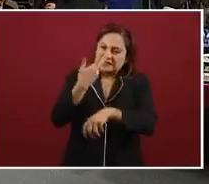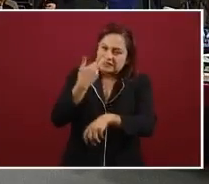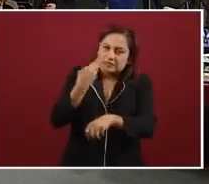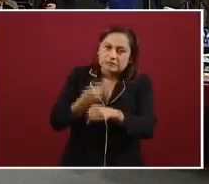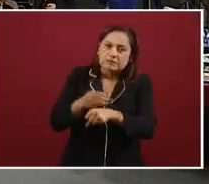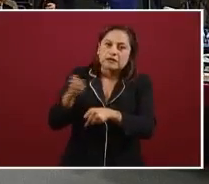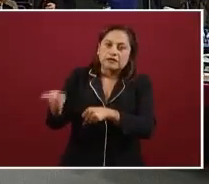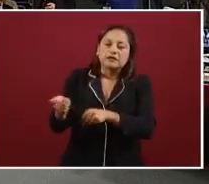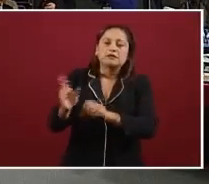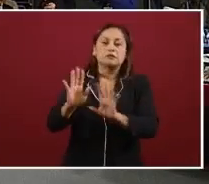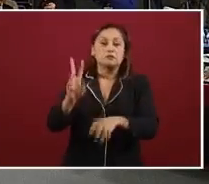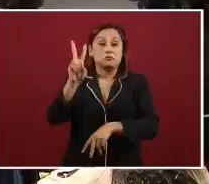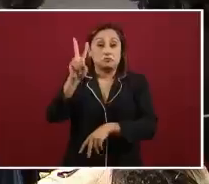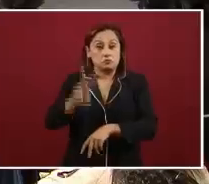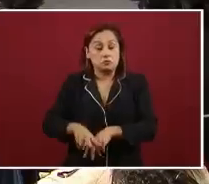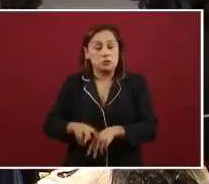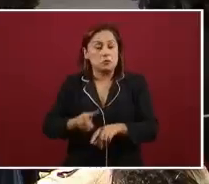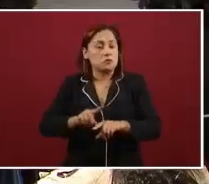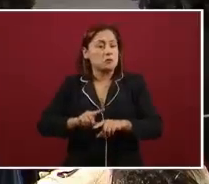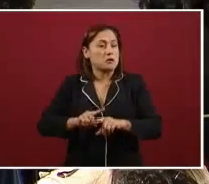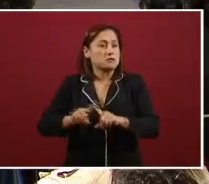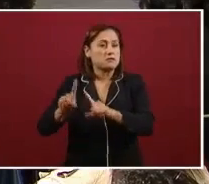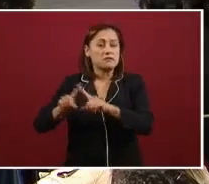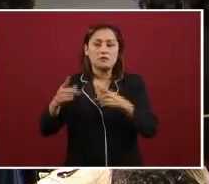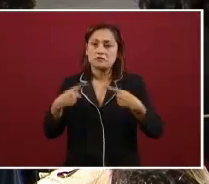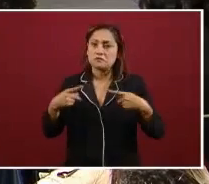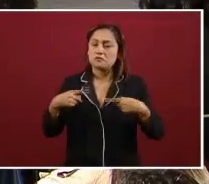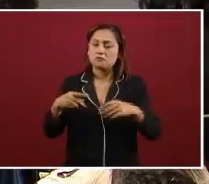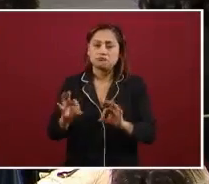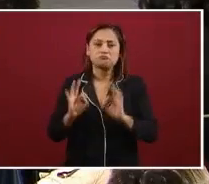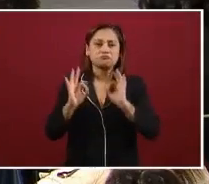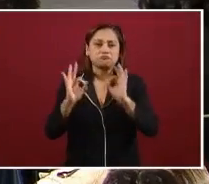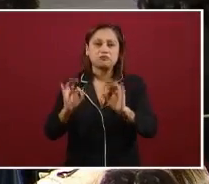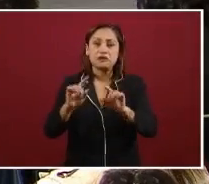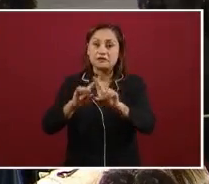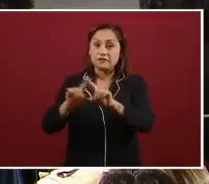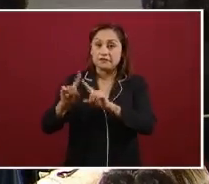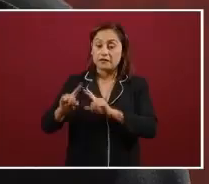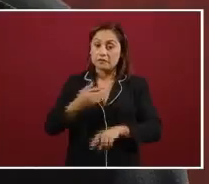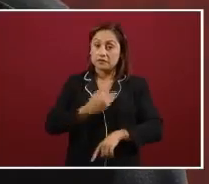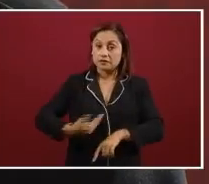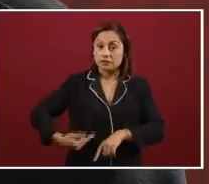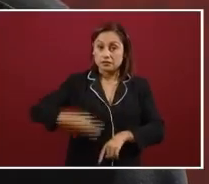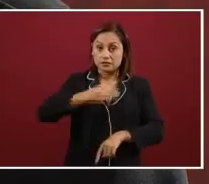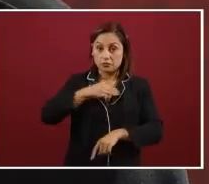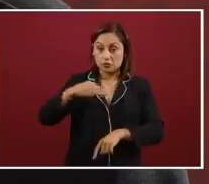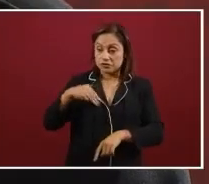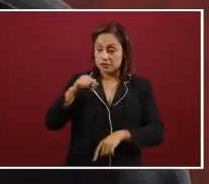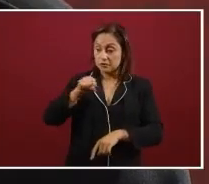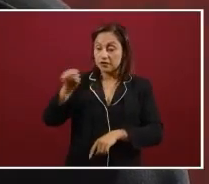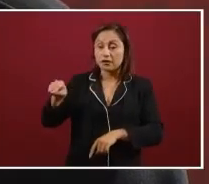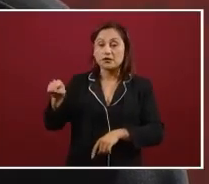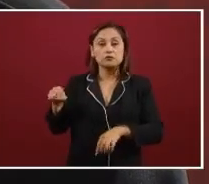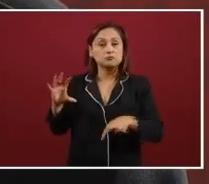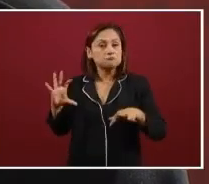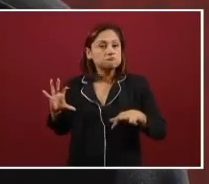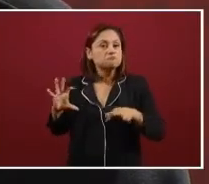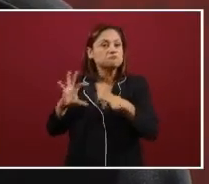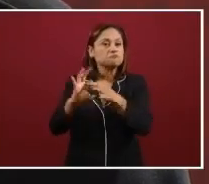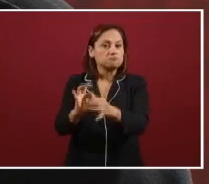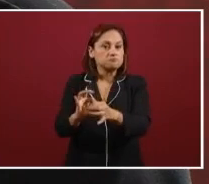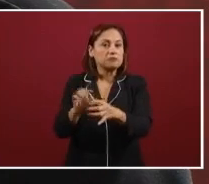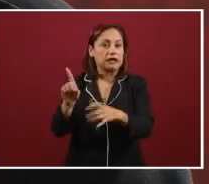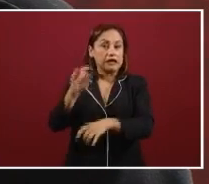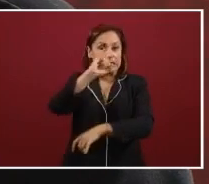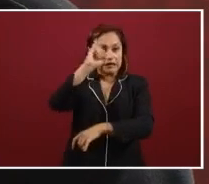excelente coordinación. Los presidentes municipales están trabajando muy coordinados con el almirante que se